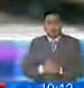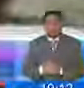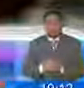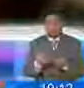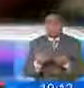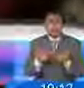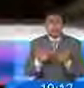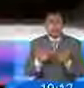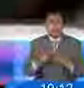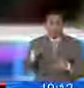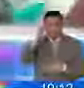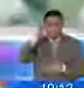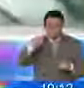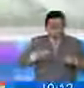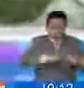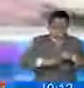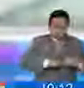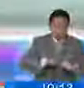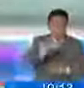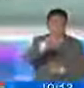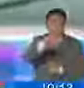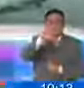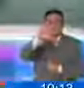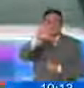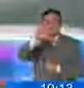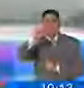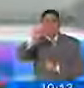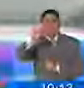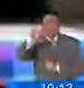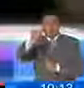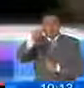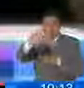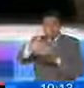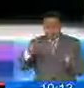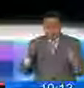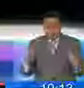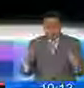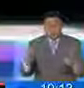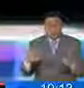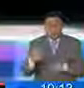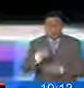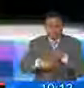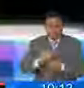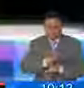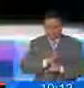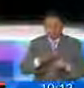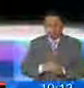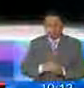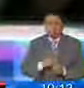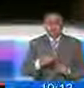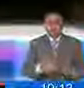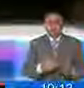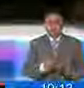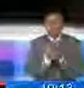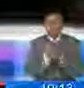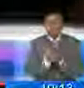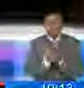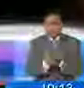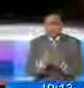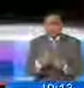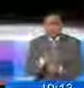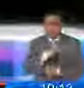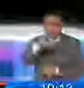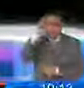labores de inteligencia evitaron que 39 kilos de droga lleguen a su destino. La Armada, a través del Comando de Operaciones Norte, entregó a la policía